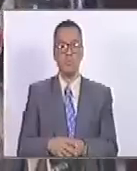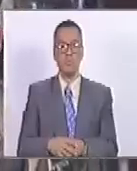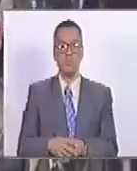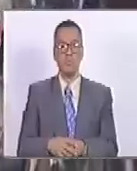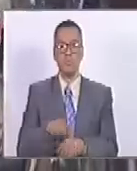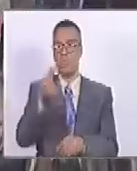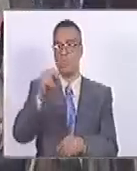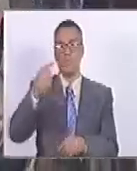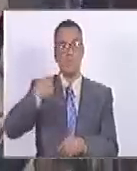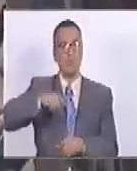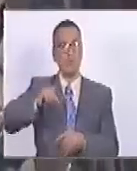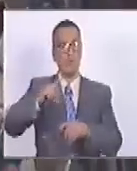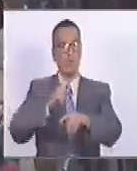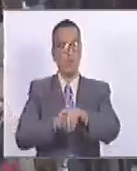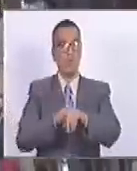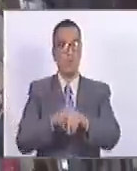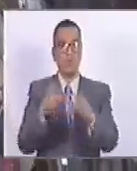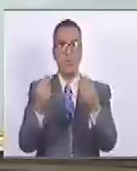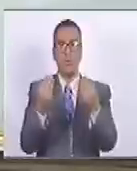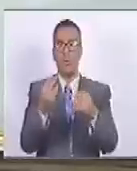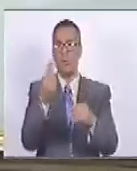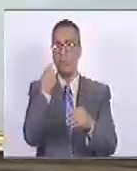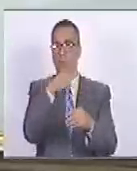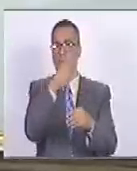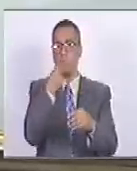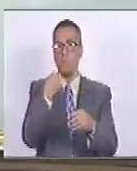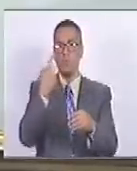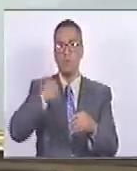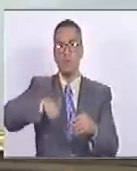No tenemos tiempo, estamos muy ocupados